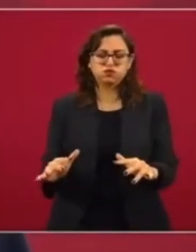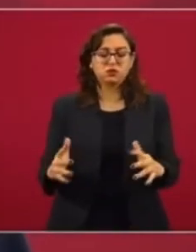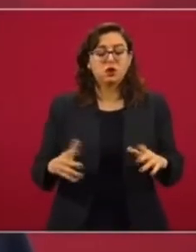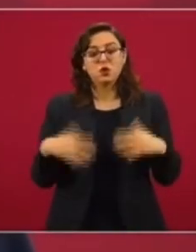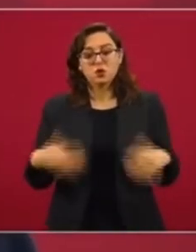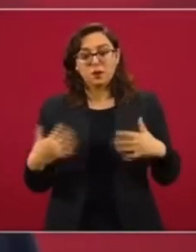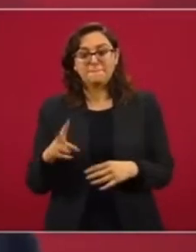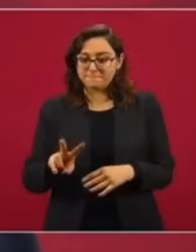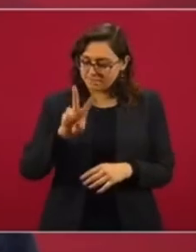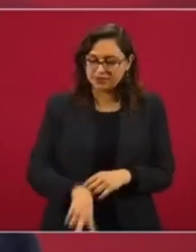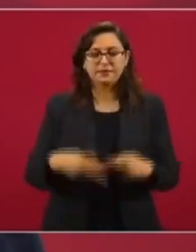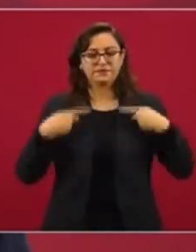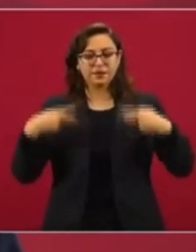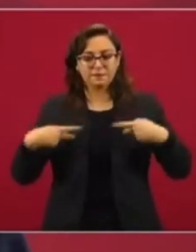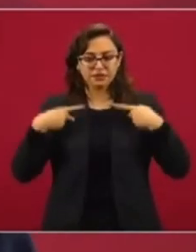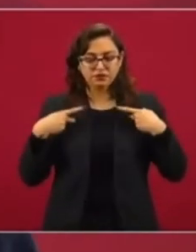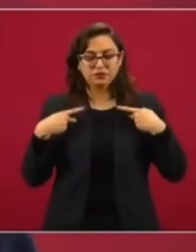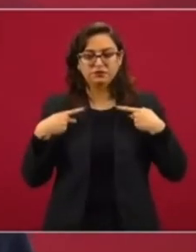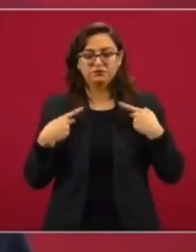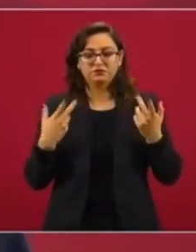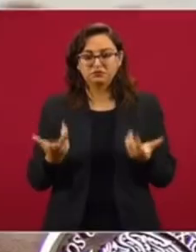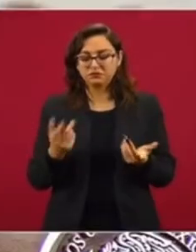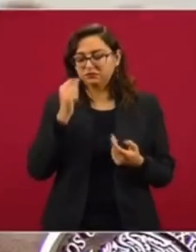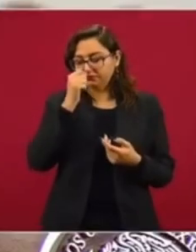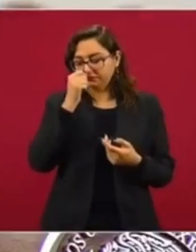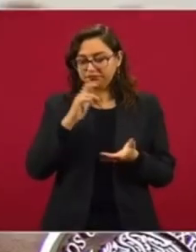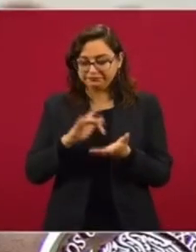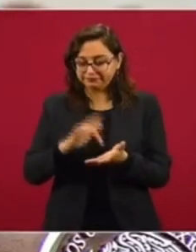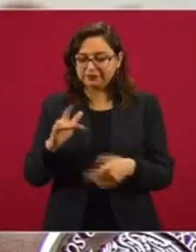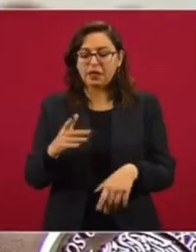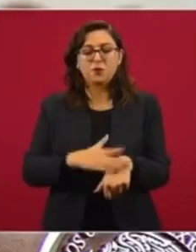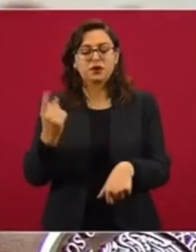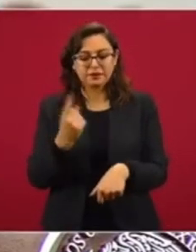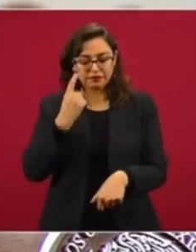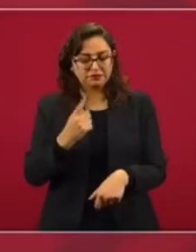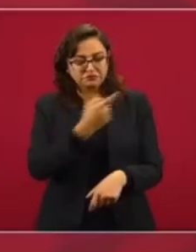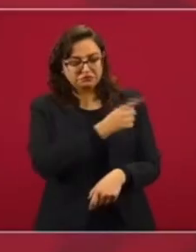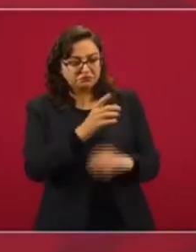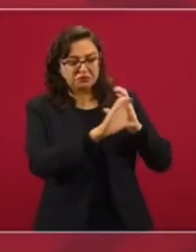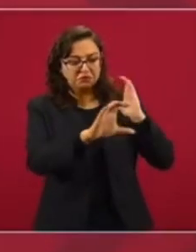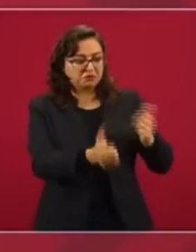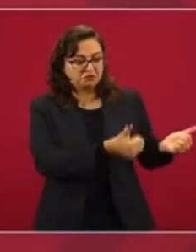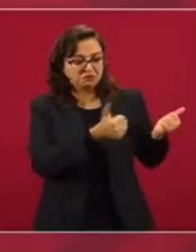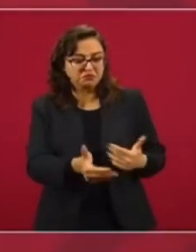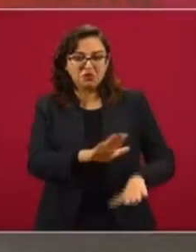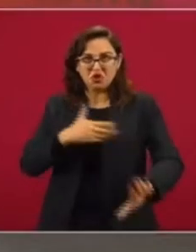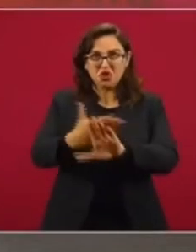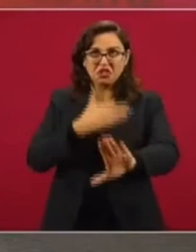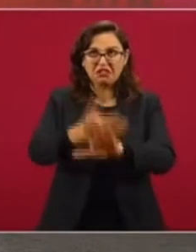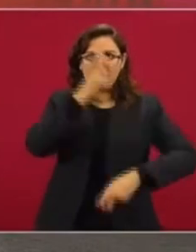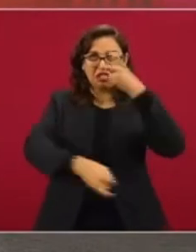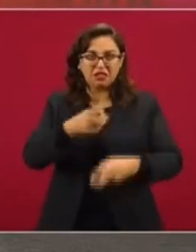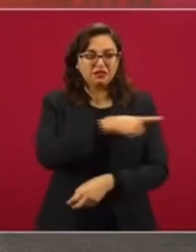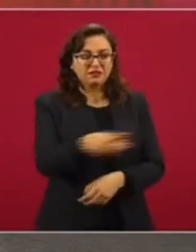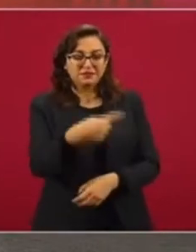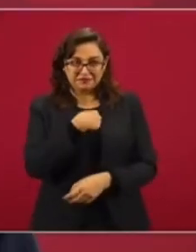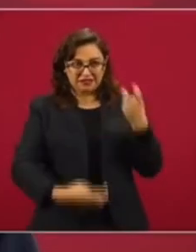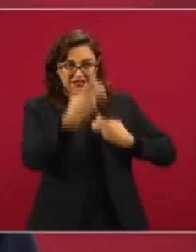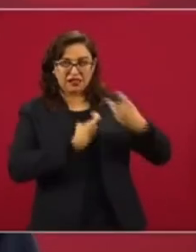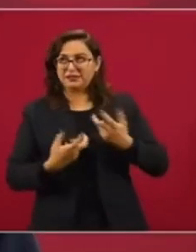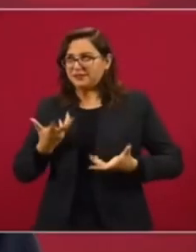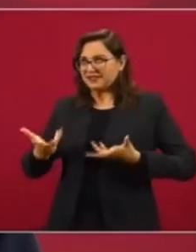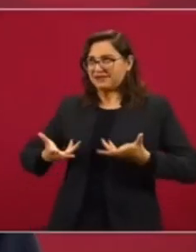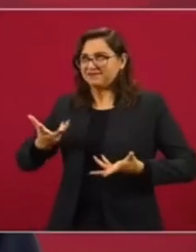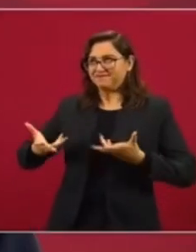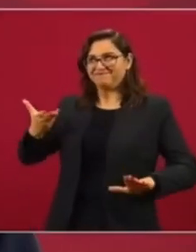Yo le agradezco mucho a la gente que hasta nos pueden llevar para que protesten en contra mía, pero me respetan, les cuesta trabajo insultar